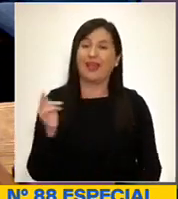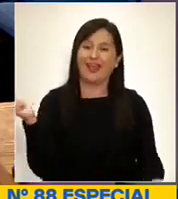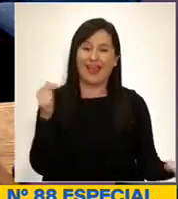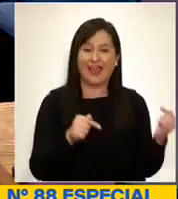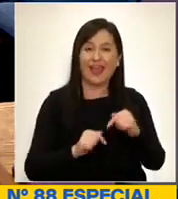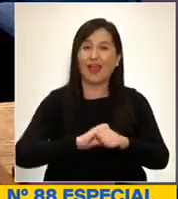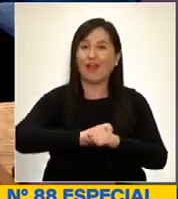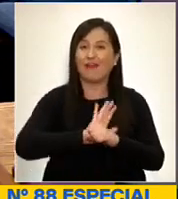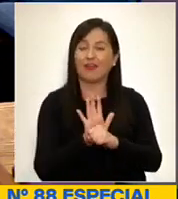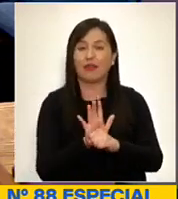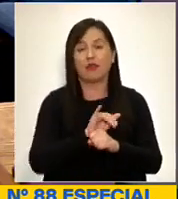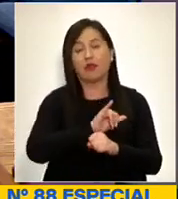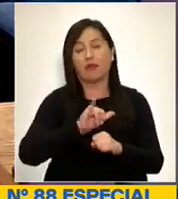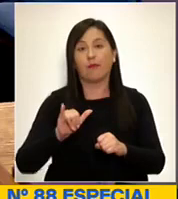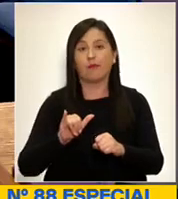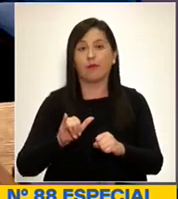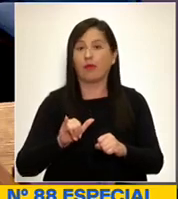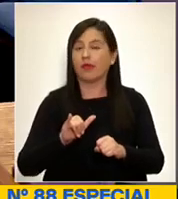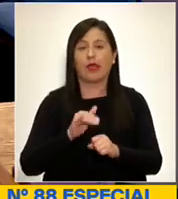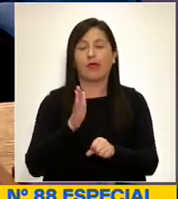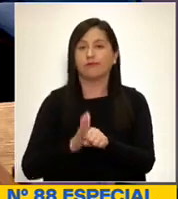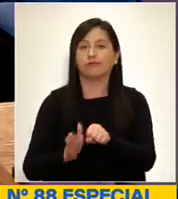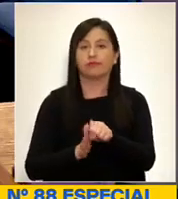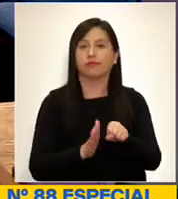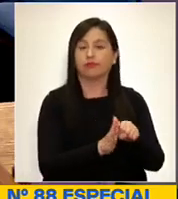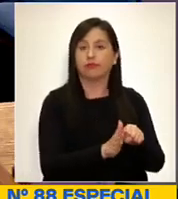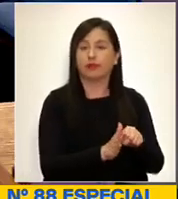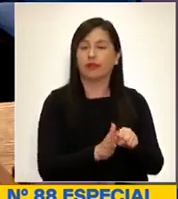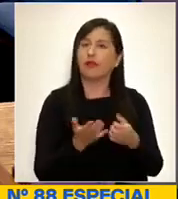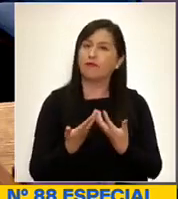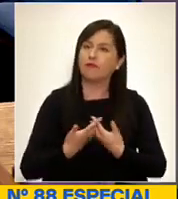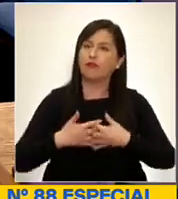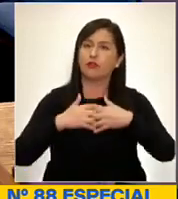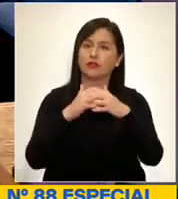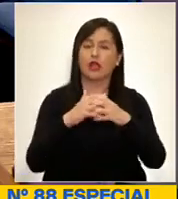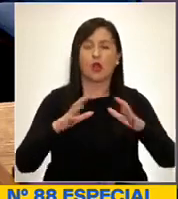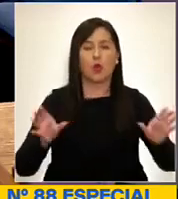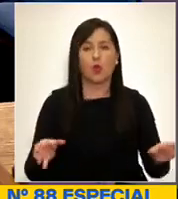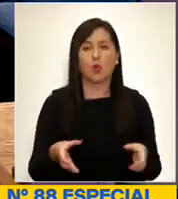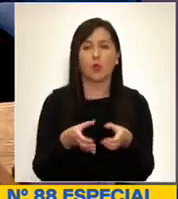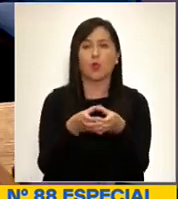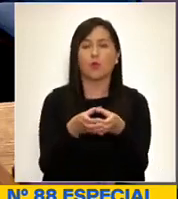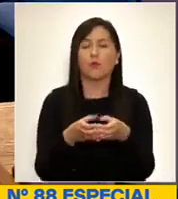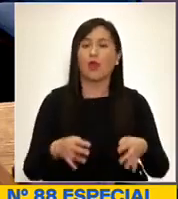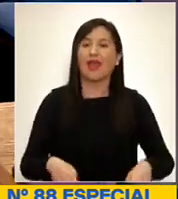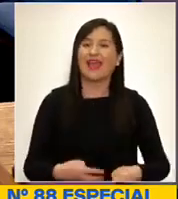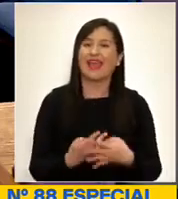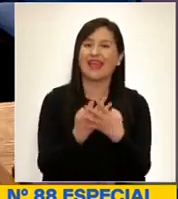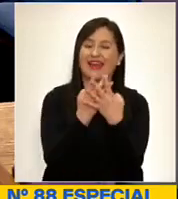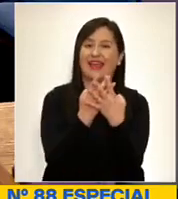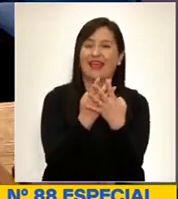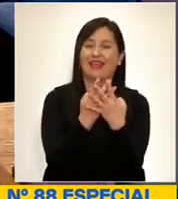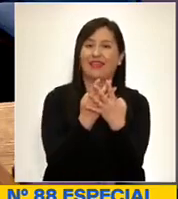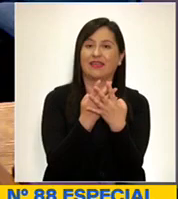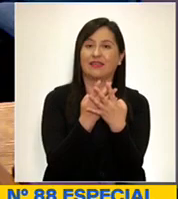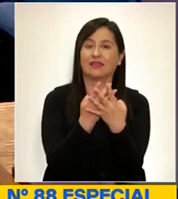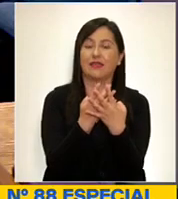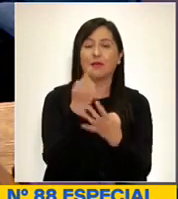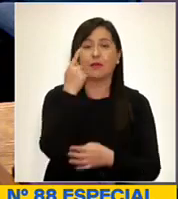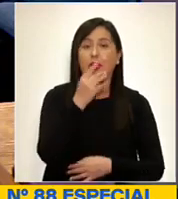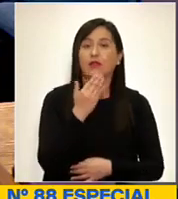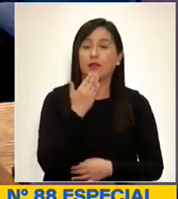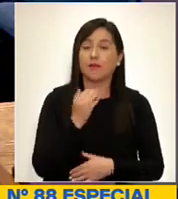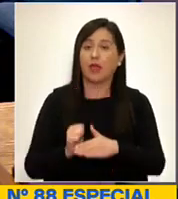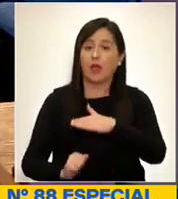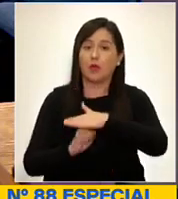covid pero finalmente intentaron reforzar un equipo extenuado en en redes asistenciales pero también en la